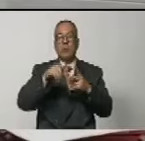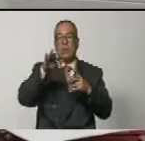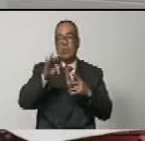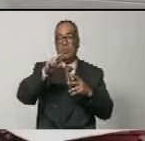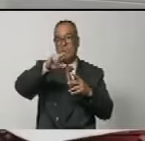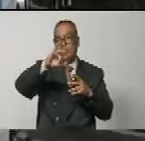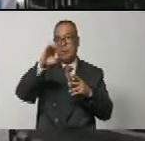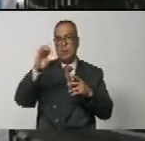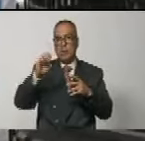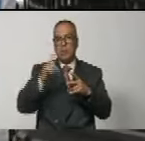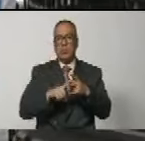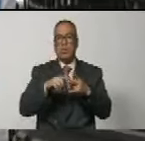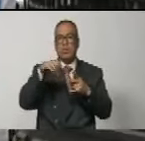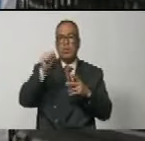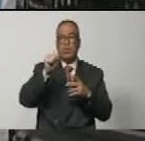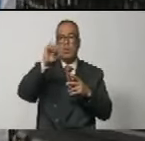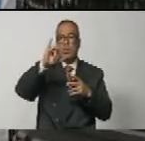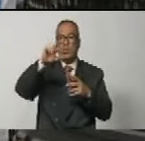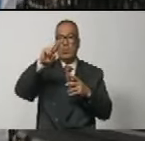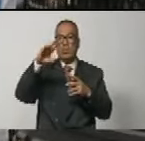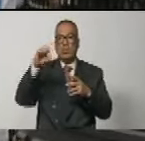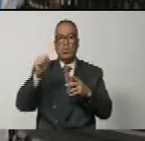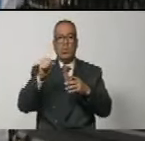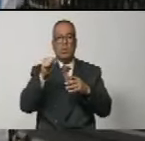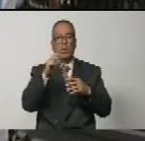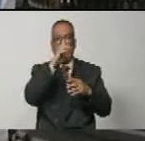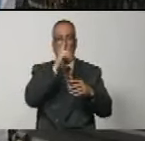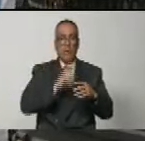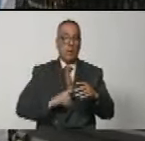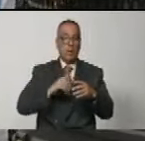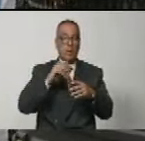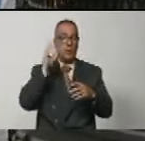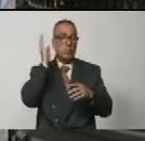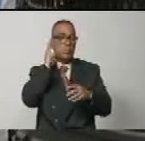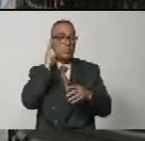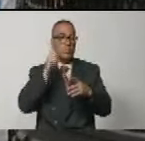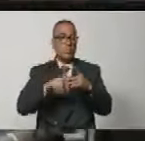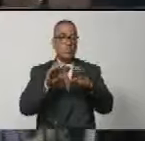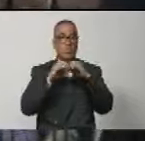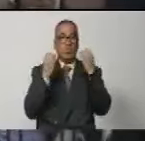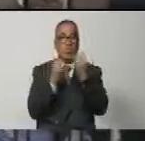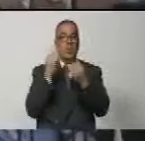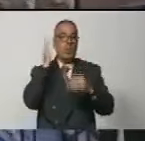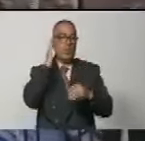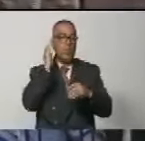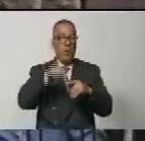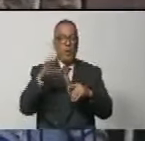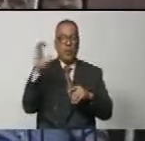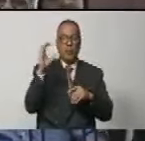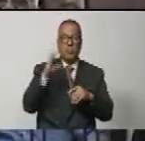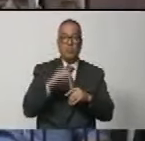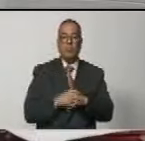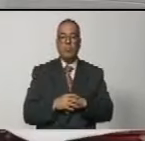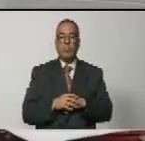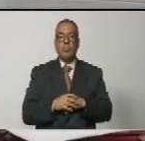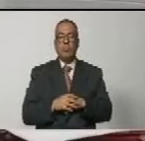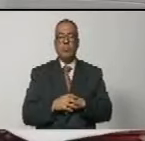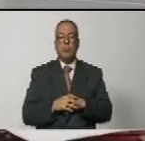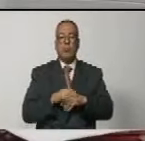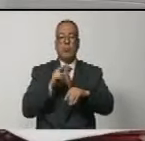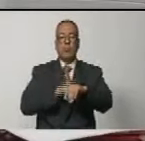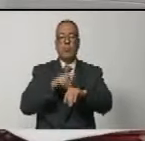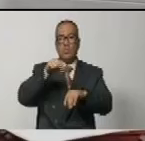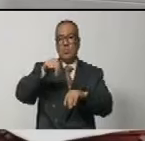FAIDIS. Cira Morán, discapacidad auditiva, en representación de la Asociación de Sordos de Caracas.